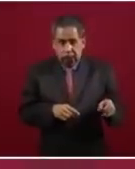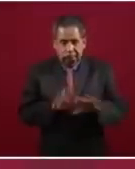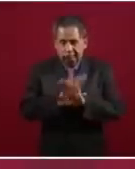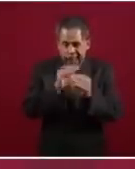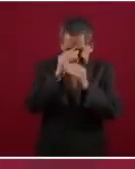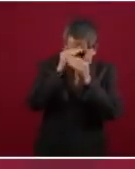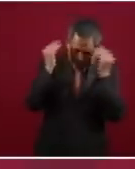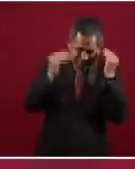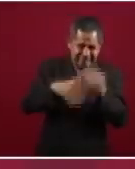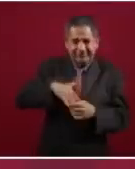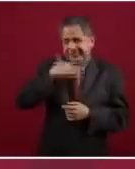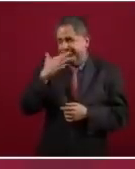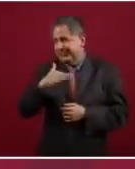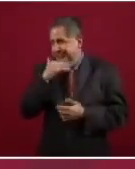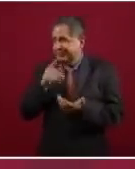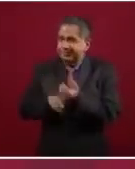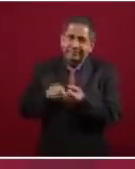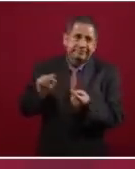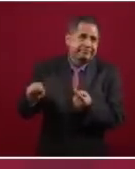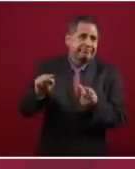harto de la corrupción.